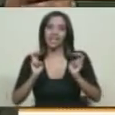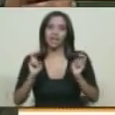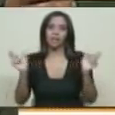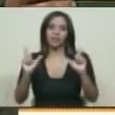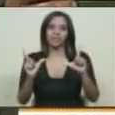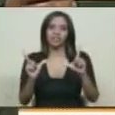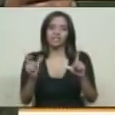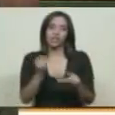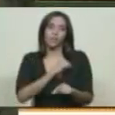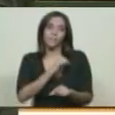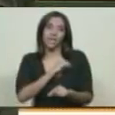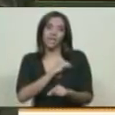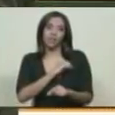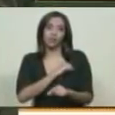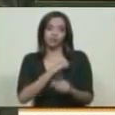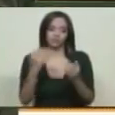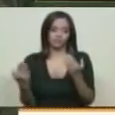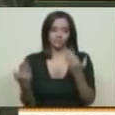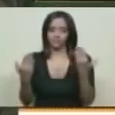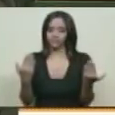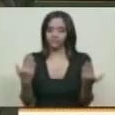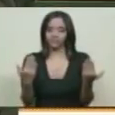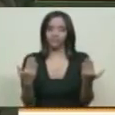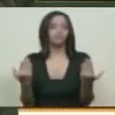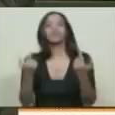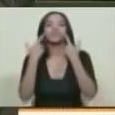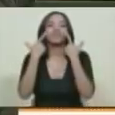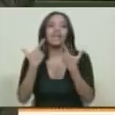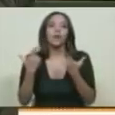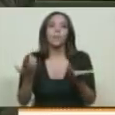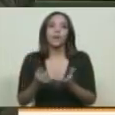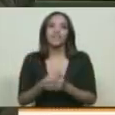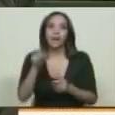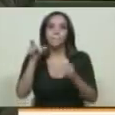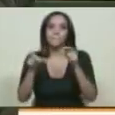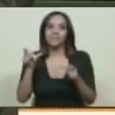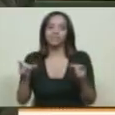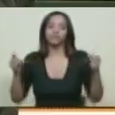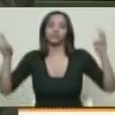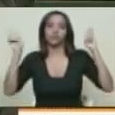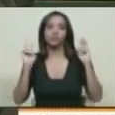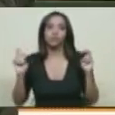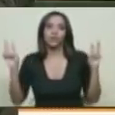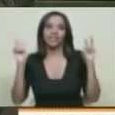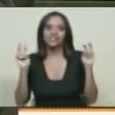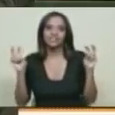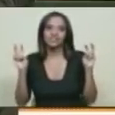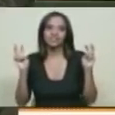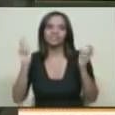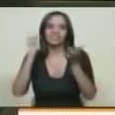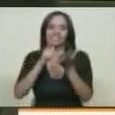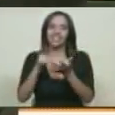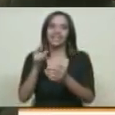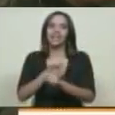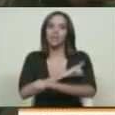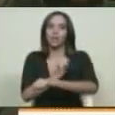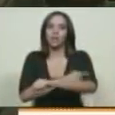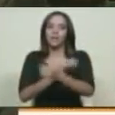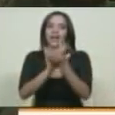los miedos. Date cuenta cómo estos personajes supuestamente llegan al poder para acabar con la corrupción